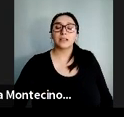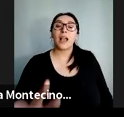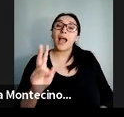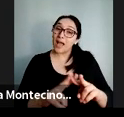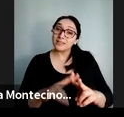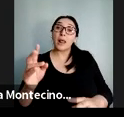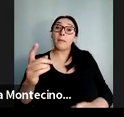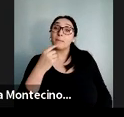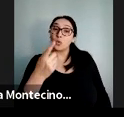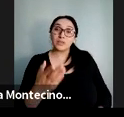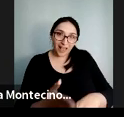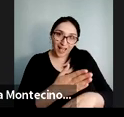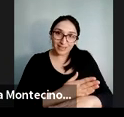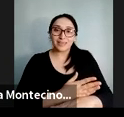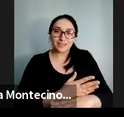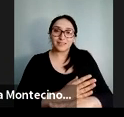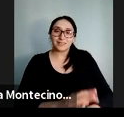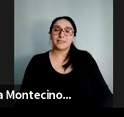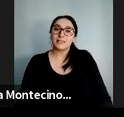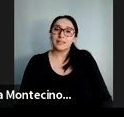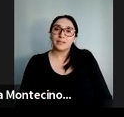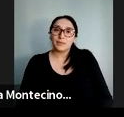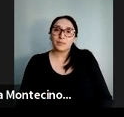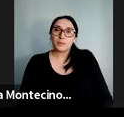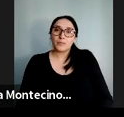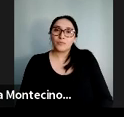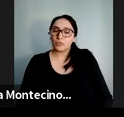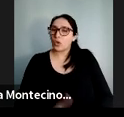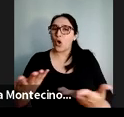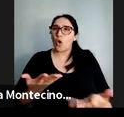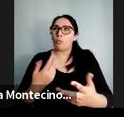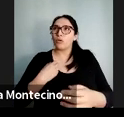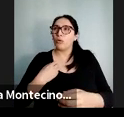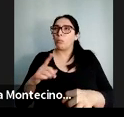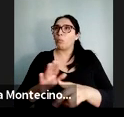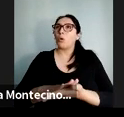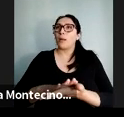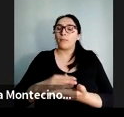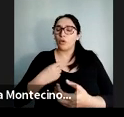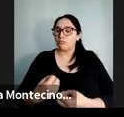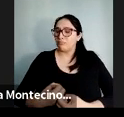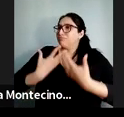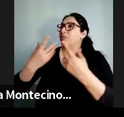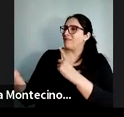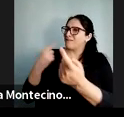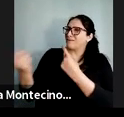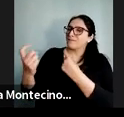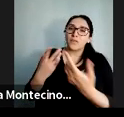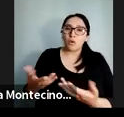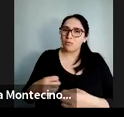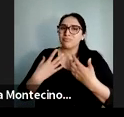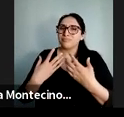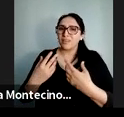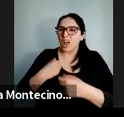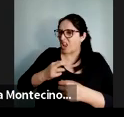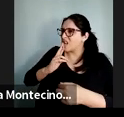de que pasen los hechos, ¿cierto? ¿Cómo voy a reaccionar frente al discurso de odio, por ejemplo? Porque muchas veces responder el discurso de